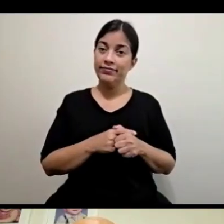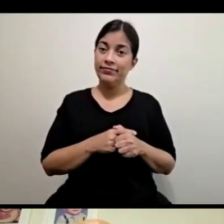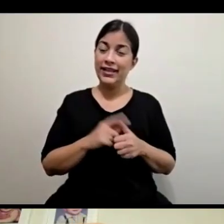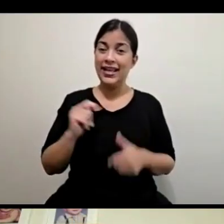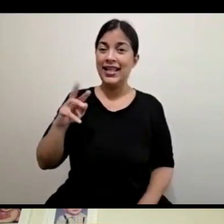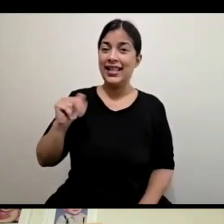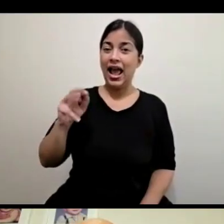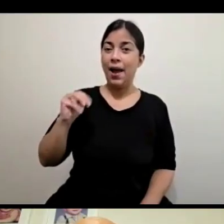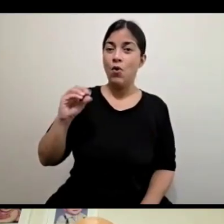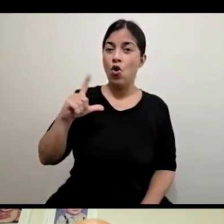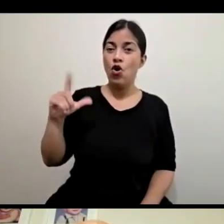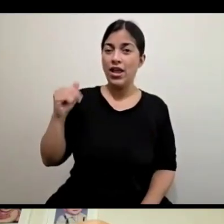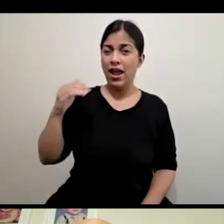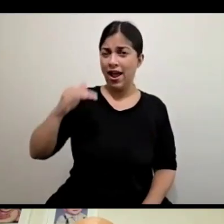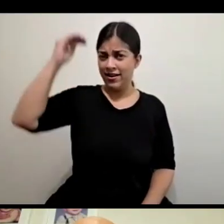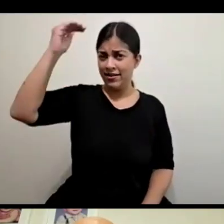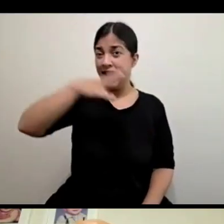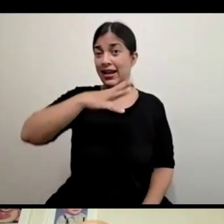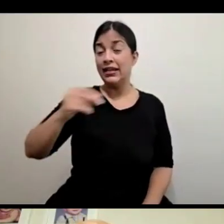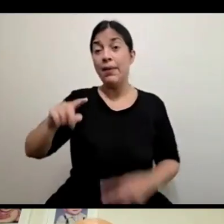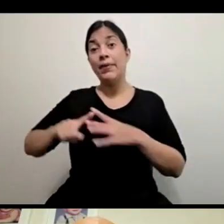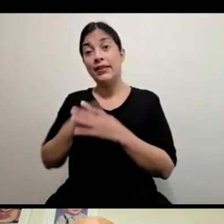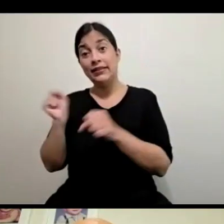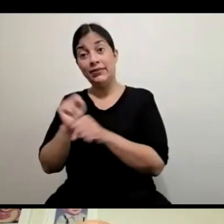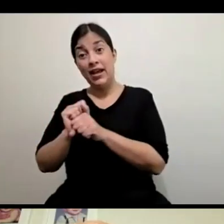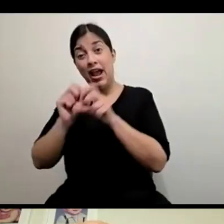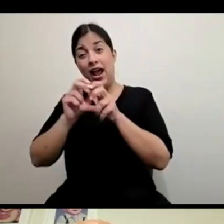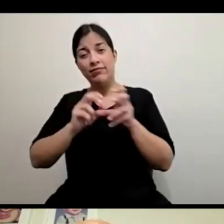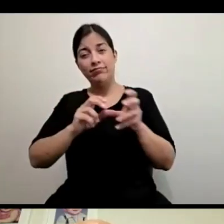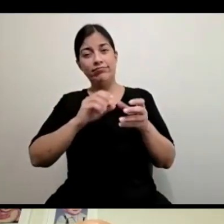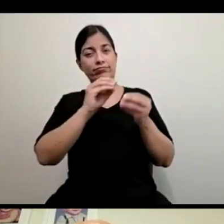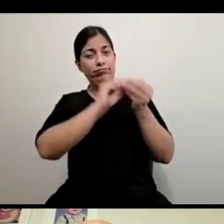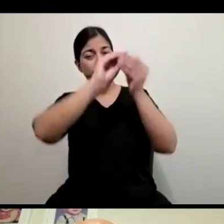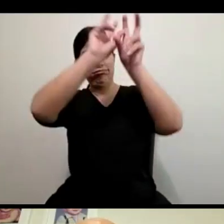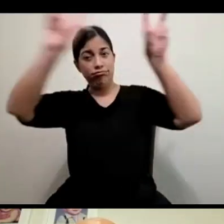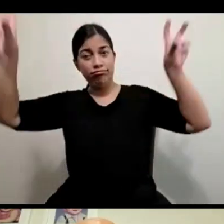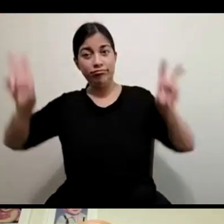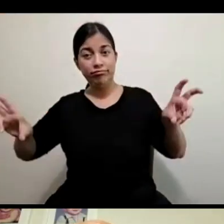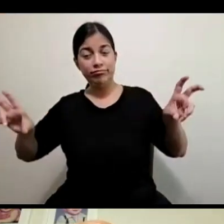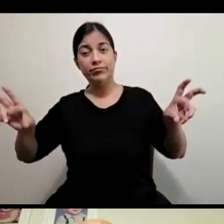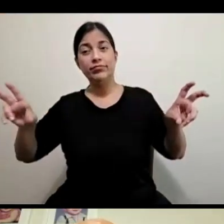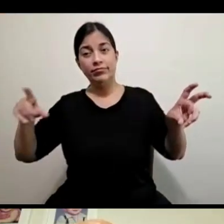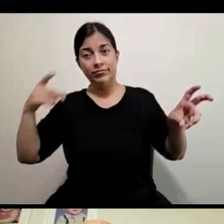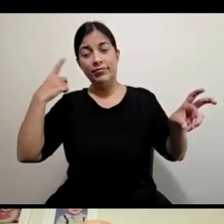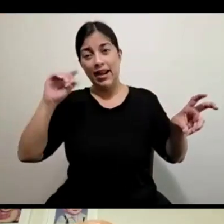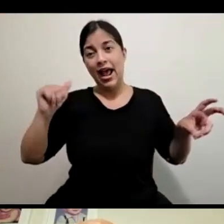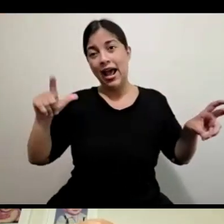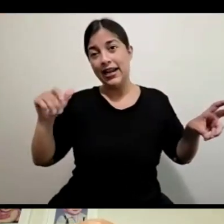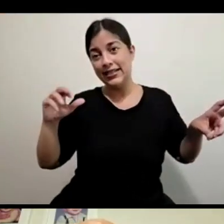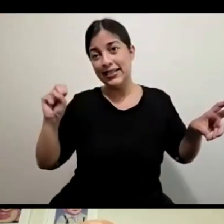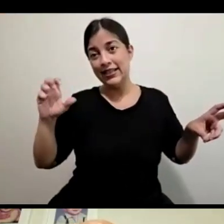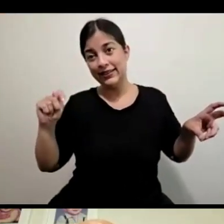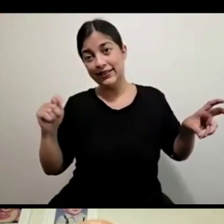Tramoya, y entonces empezar a realizar escenografía para Rivero, para Nina Leyet, realicé también. Nina